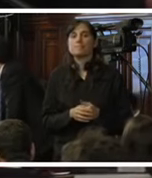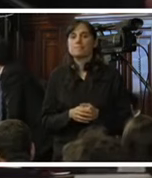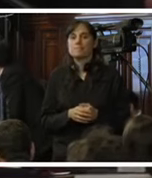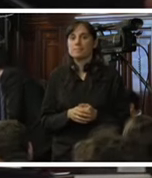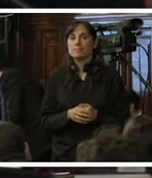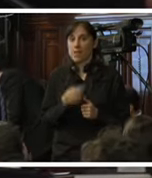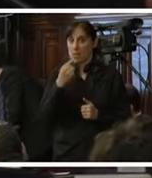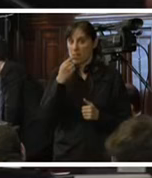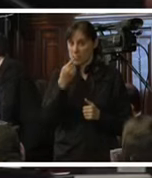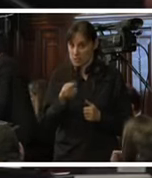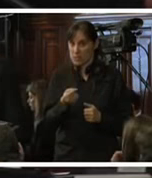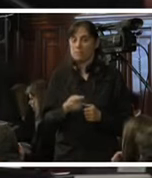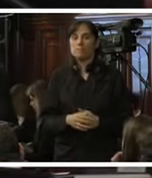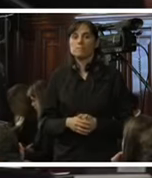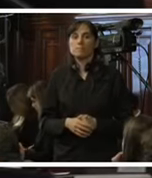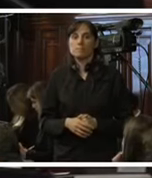señalarles,